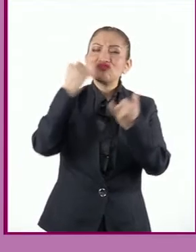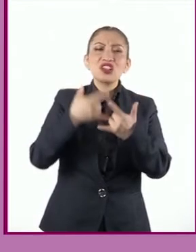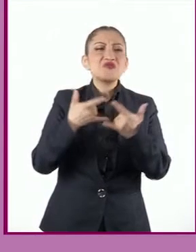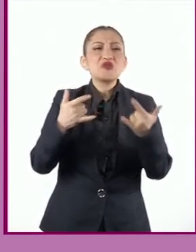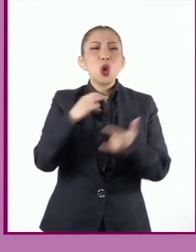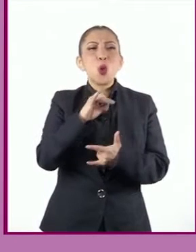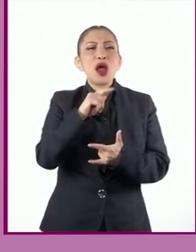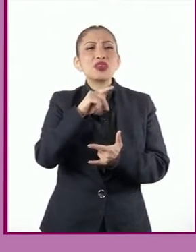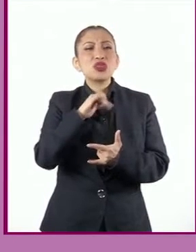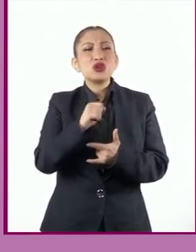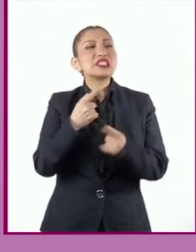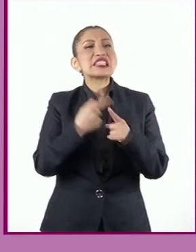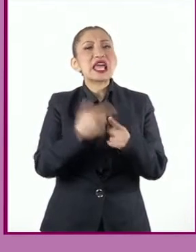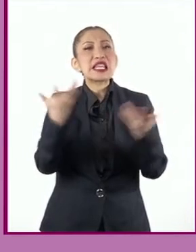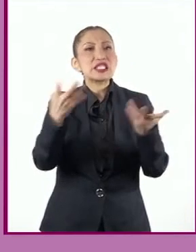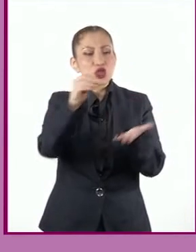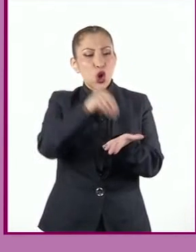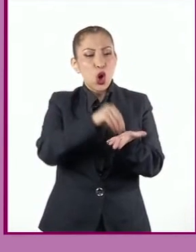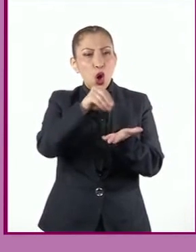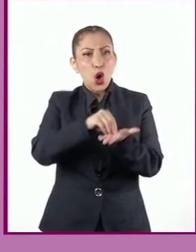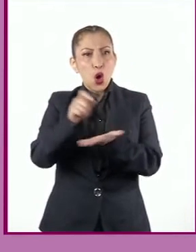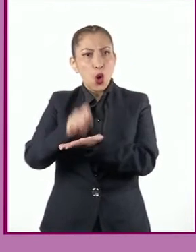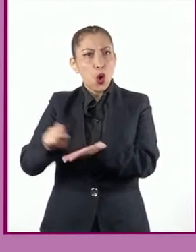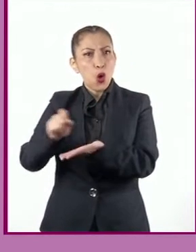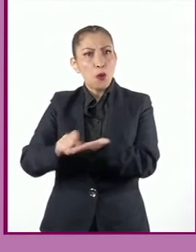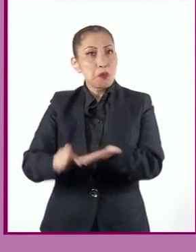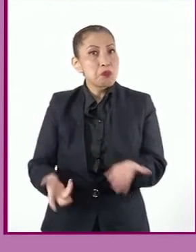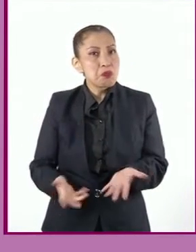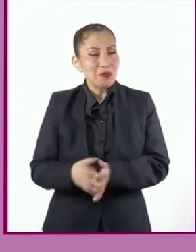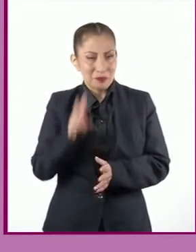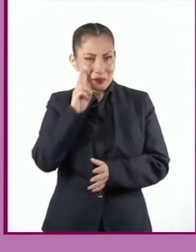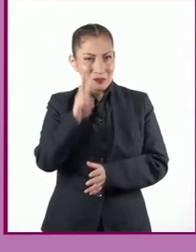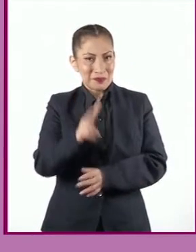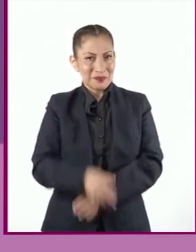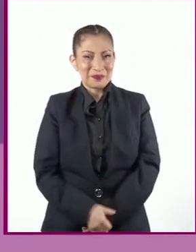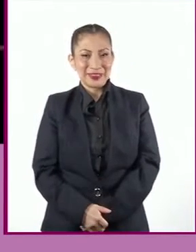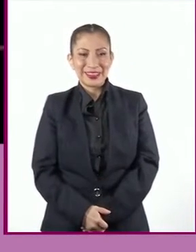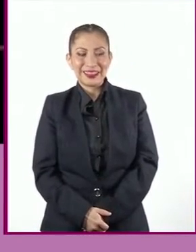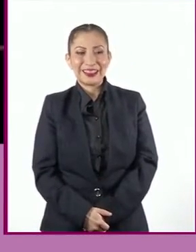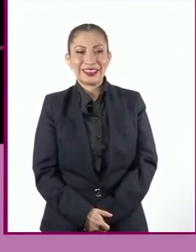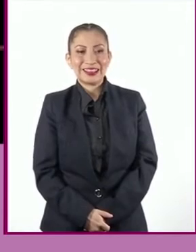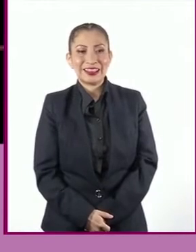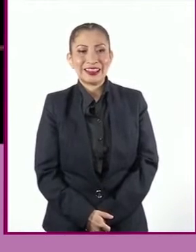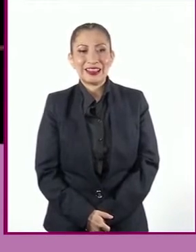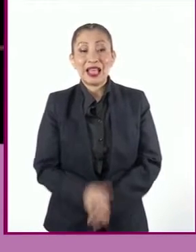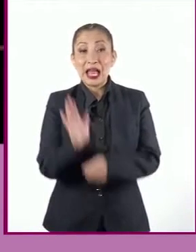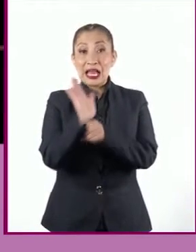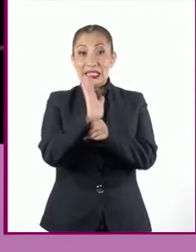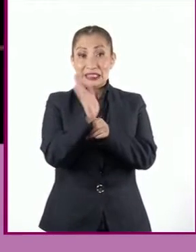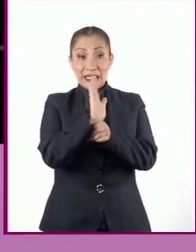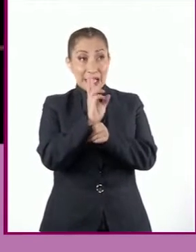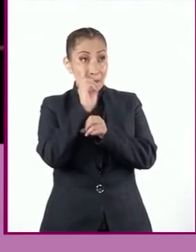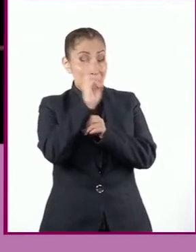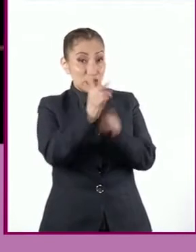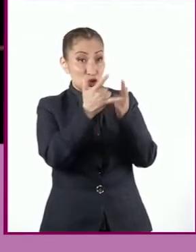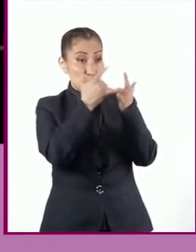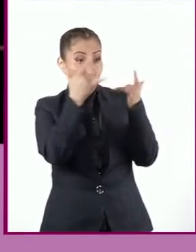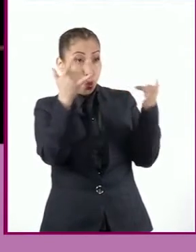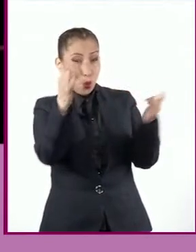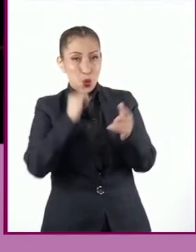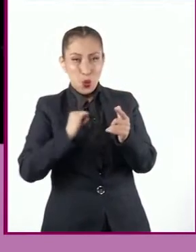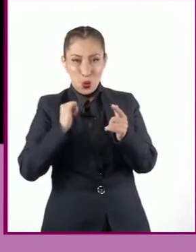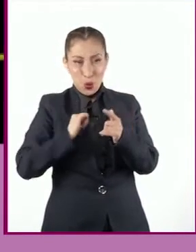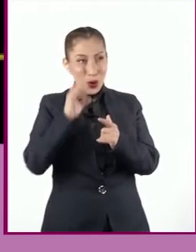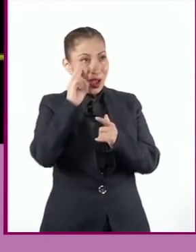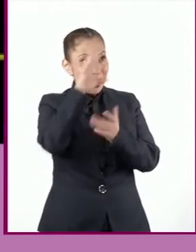quiénes fueron los primeros en recopilarlos de forma escrita. Veamos. El cine ha retomado cuentos clásicos que